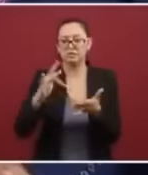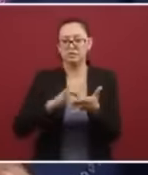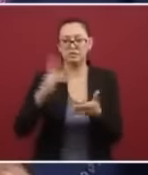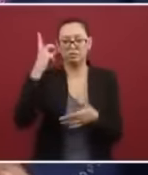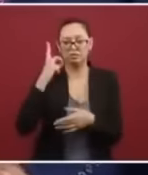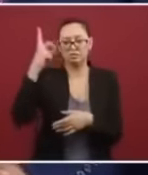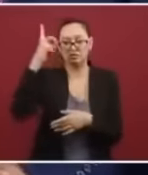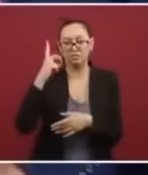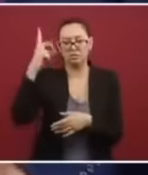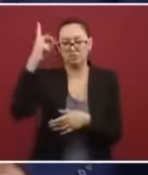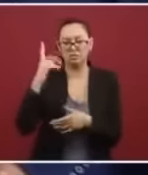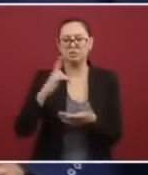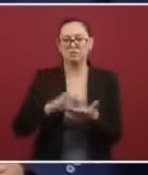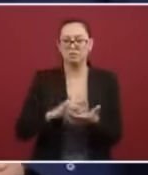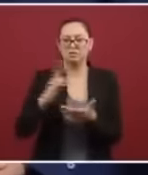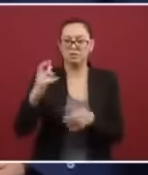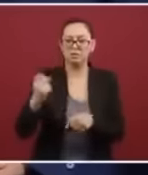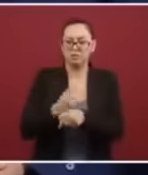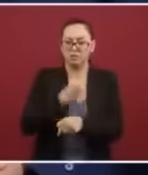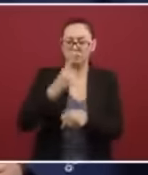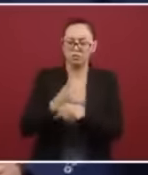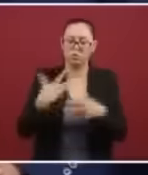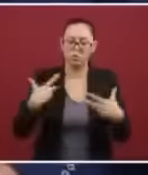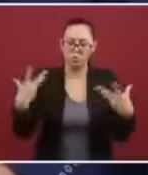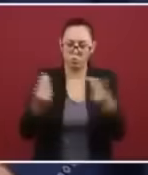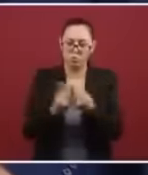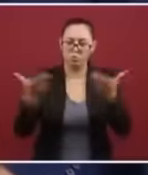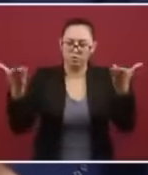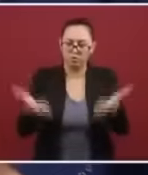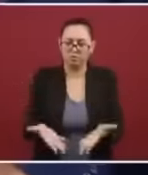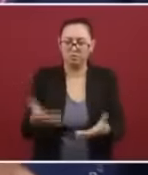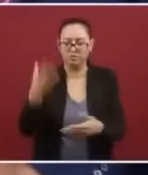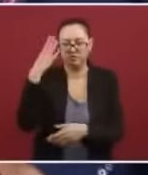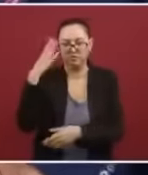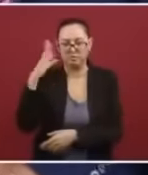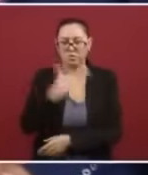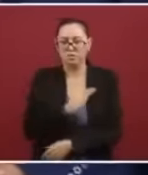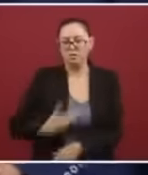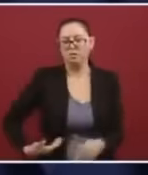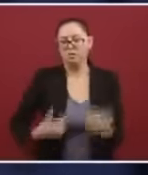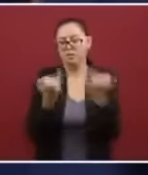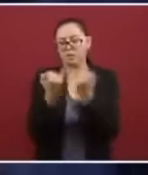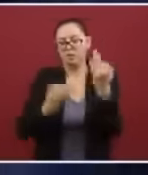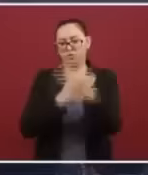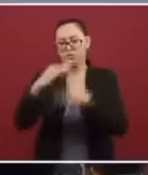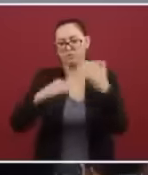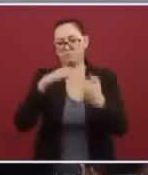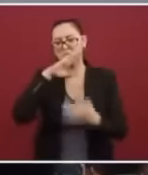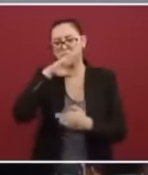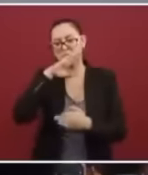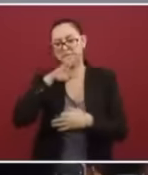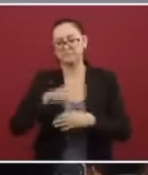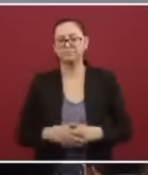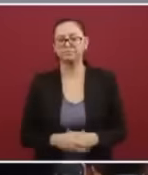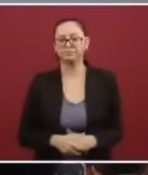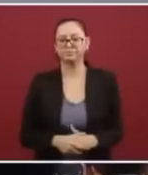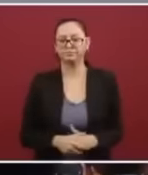y gracias por darnos la oportunidad de estar aquí, señor presidente, y a todas las manos.